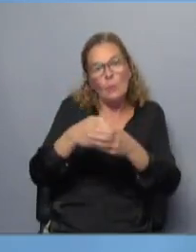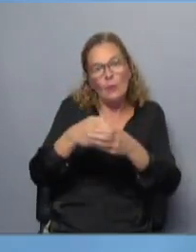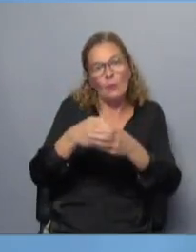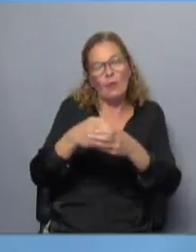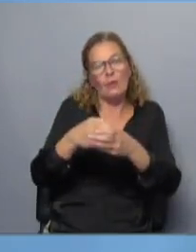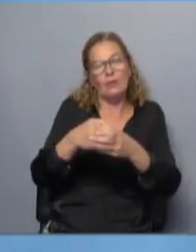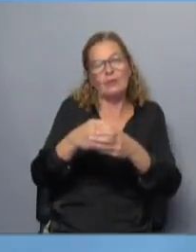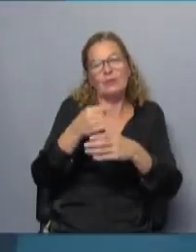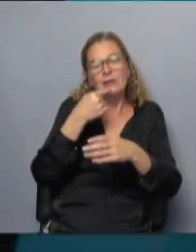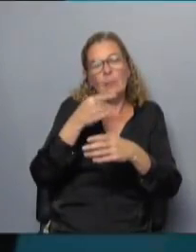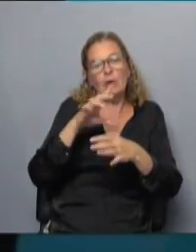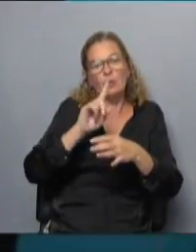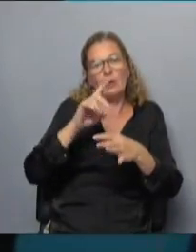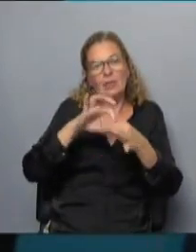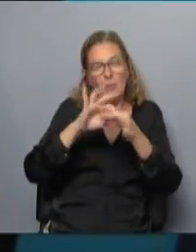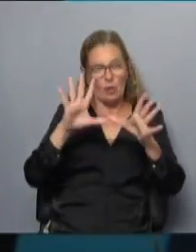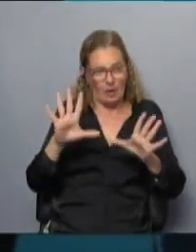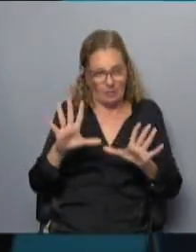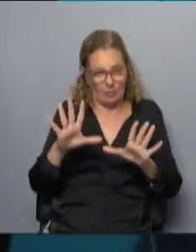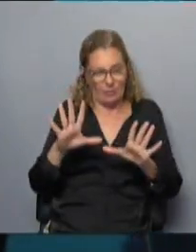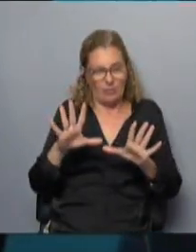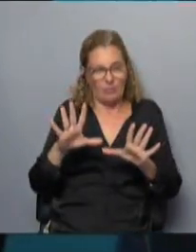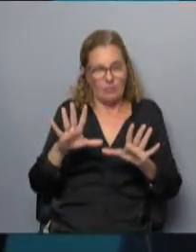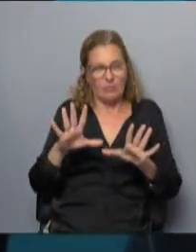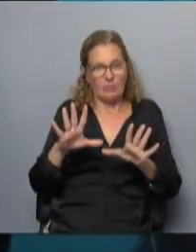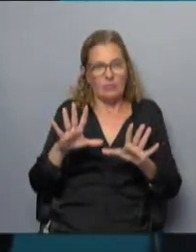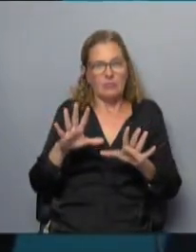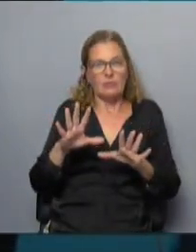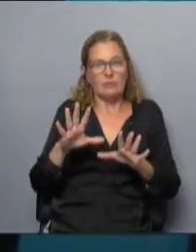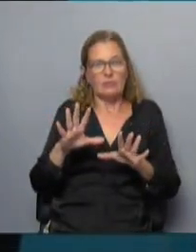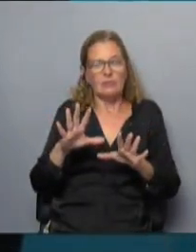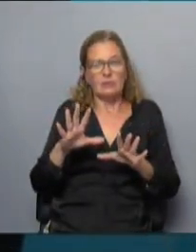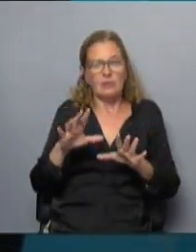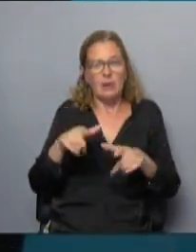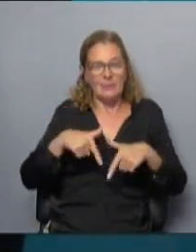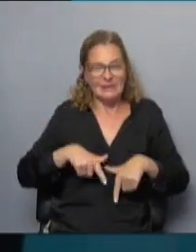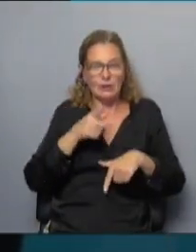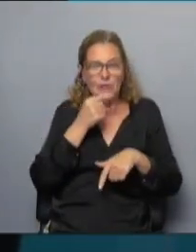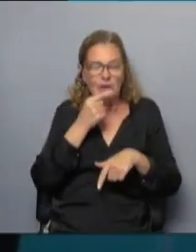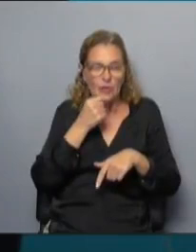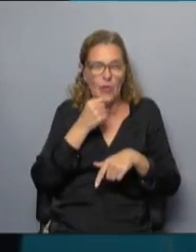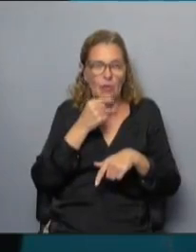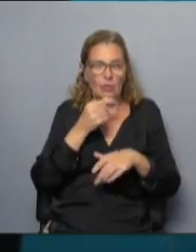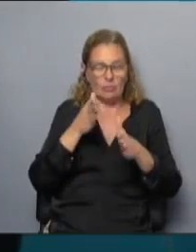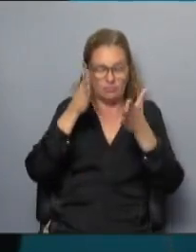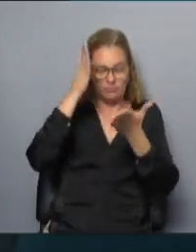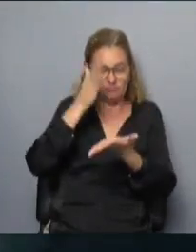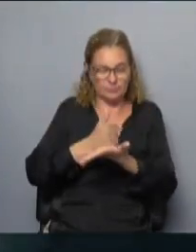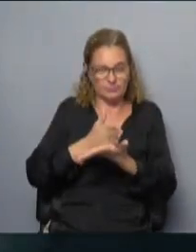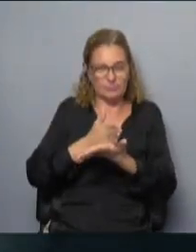digamos que no es democrático por definición y medio interior por definición es vertical